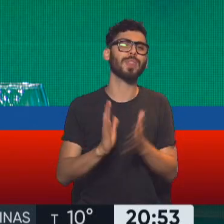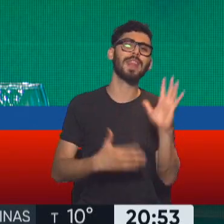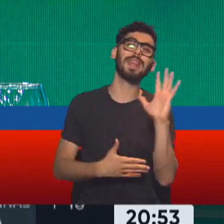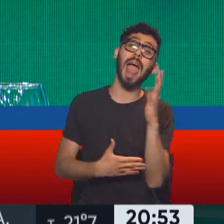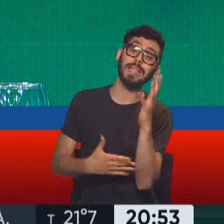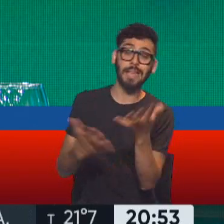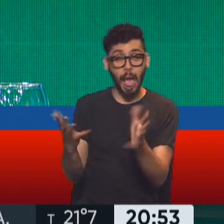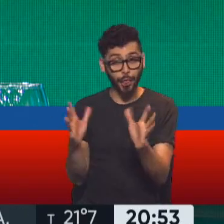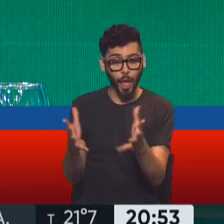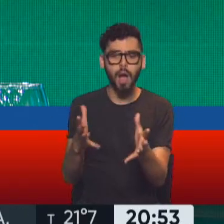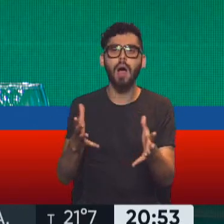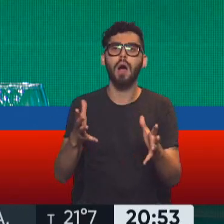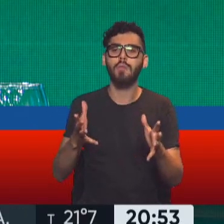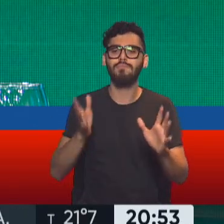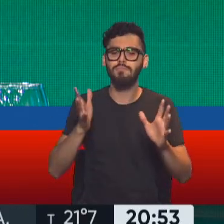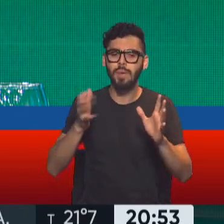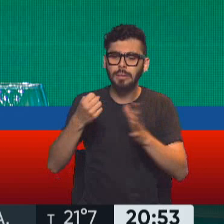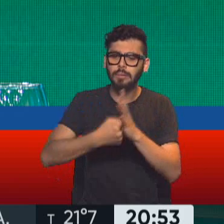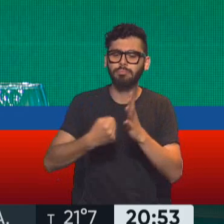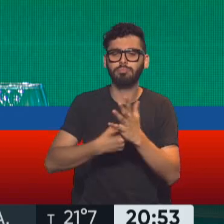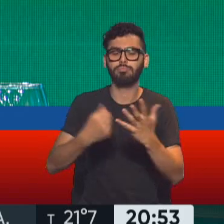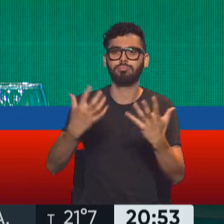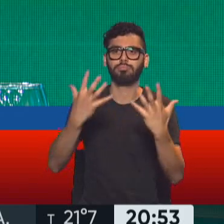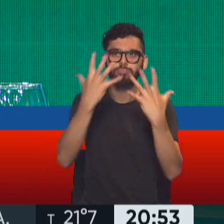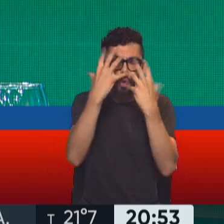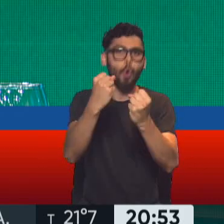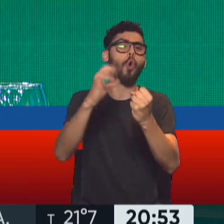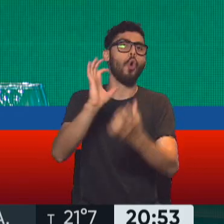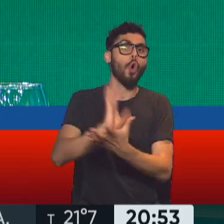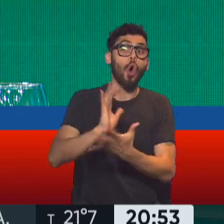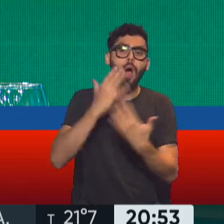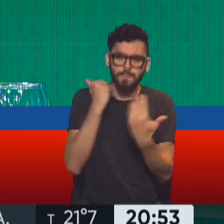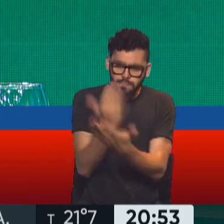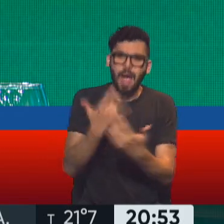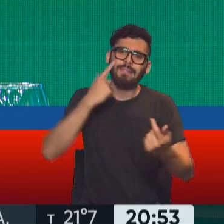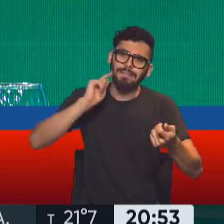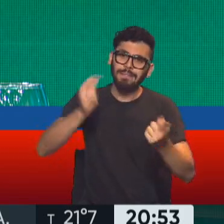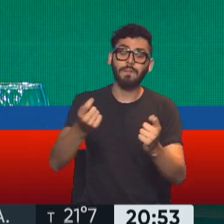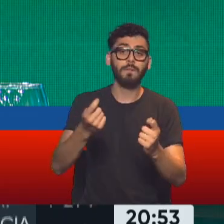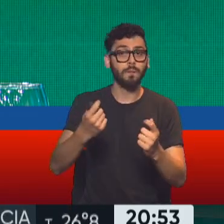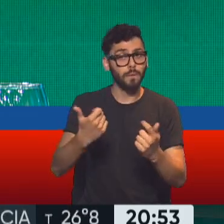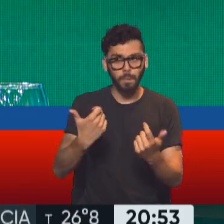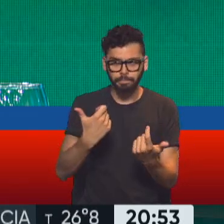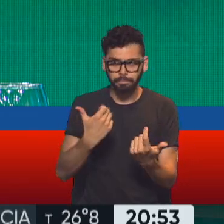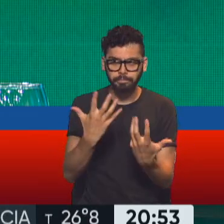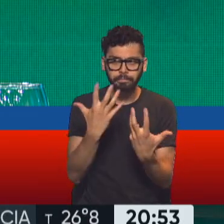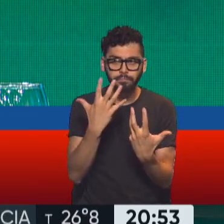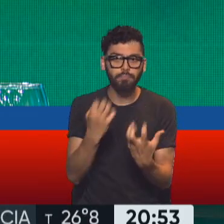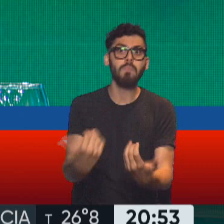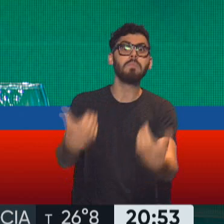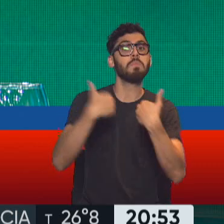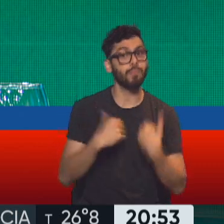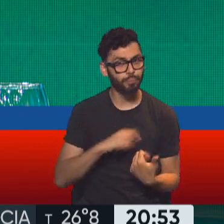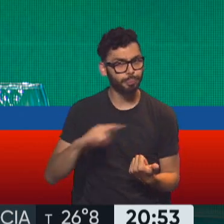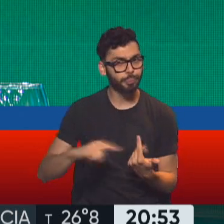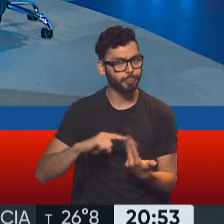para enamorar o proponer cambios o incluso también para conmoverse, ¿no? con las cosas graves